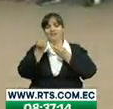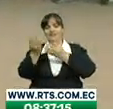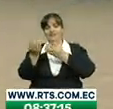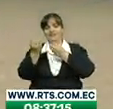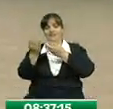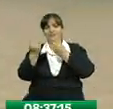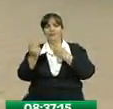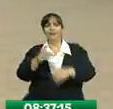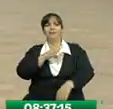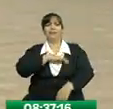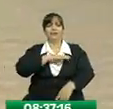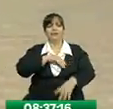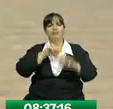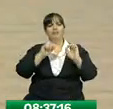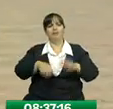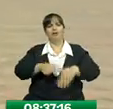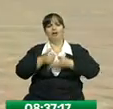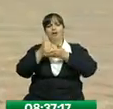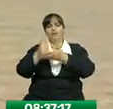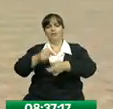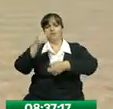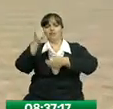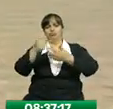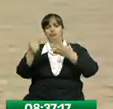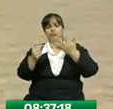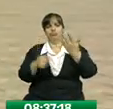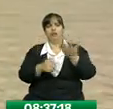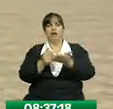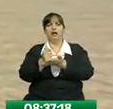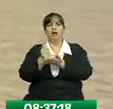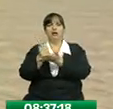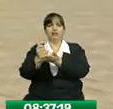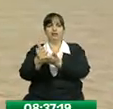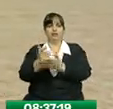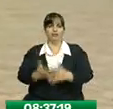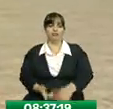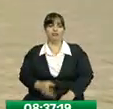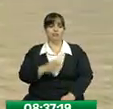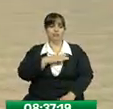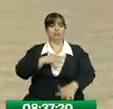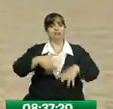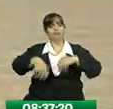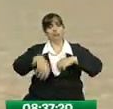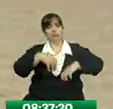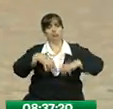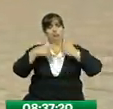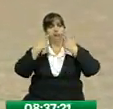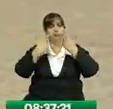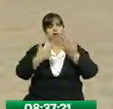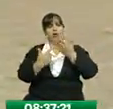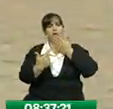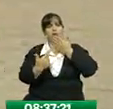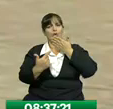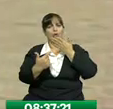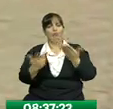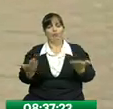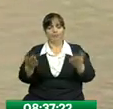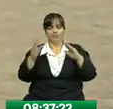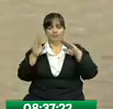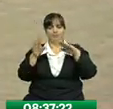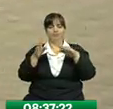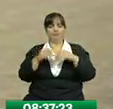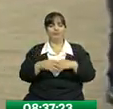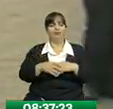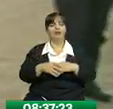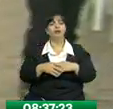los visitan, realizan patrullajes y diferentes eventos o actividades que realizan también con la comunidad. Están llegando de a